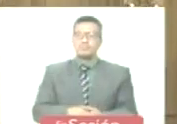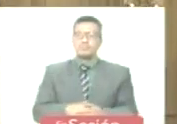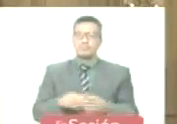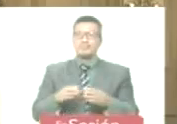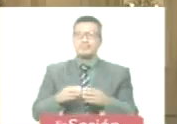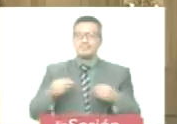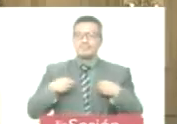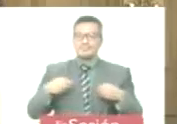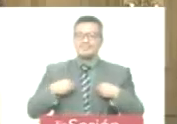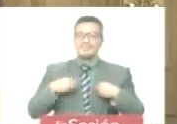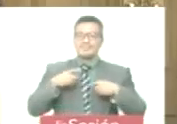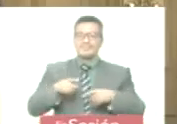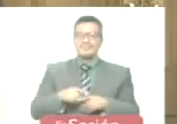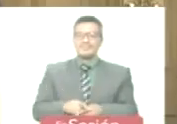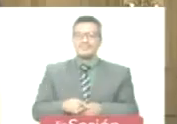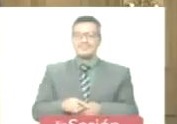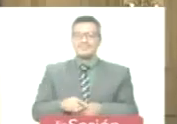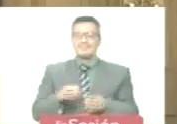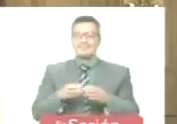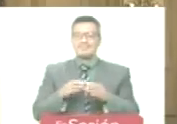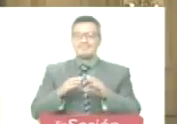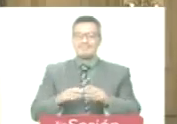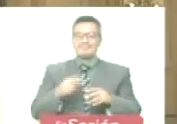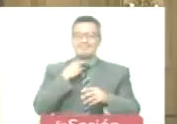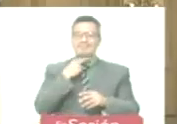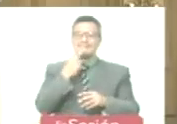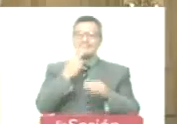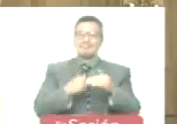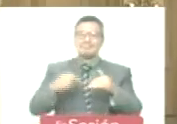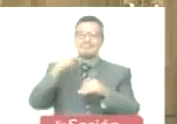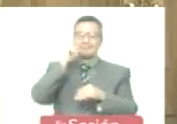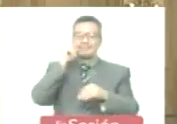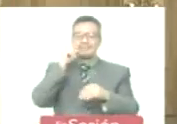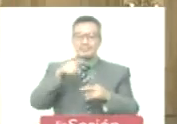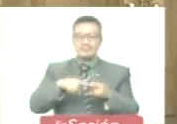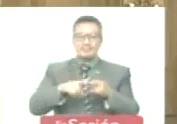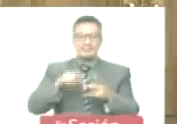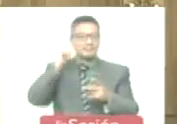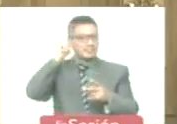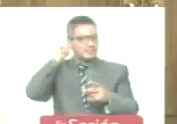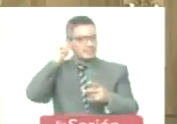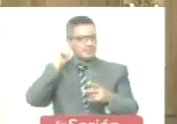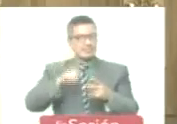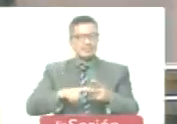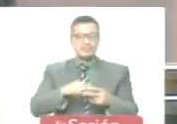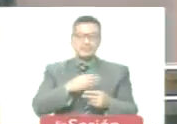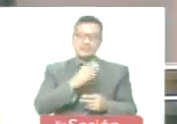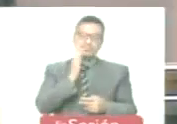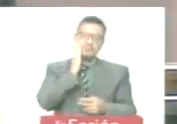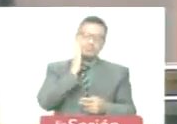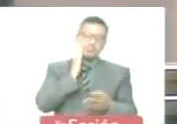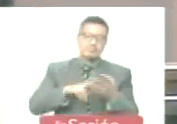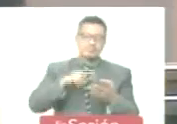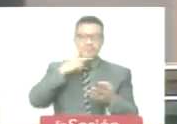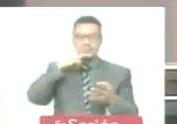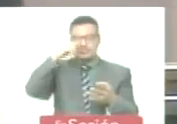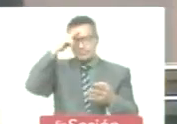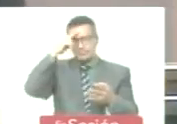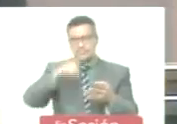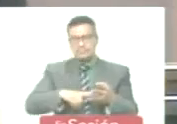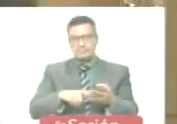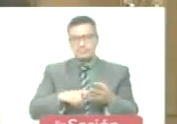vivencia de quienes hemos levantado la voz, hombres, mujeres, madres, padres,